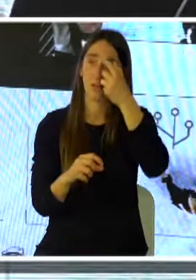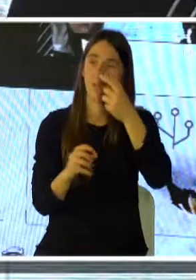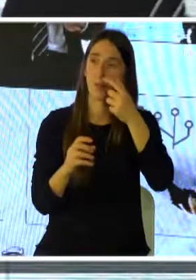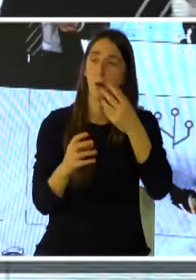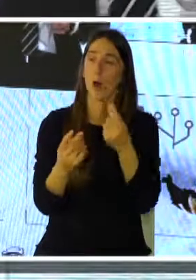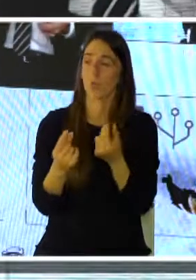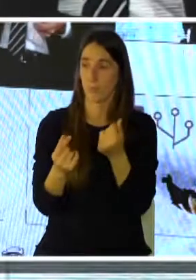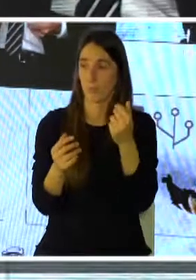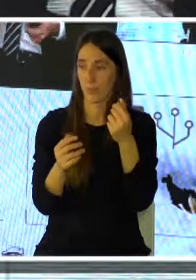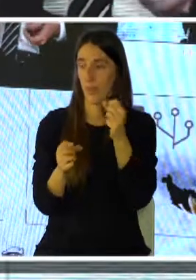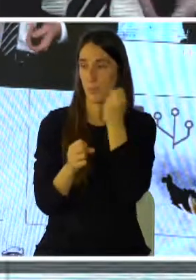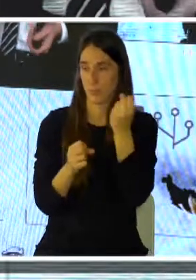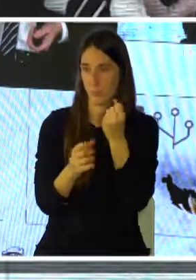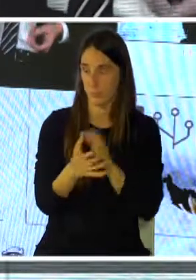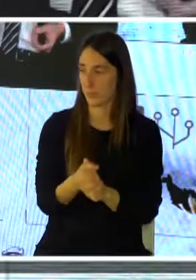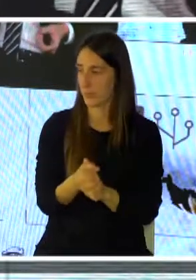¿sí?